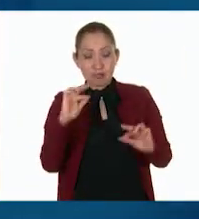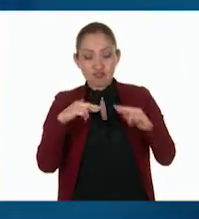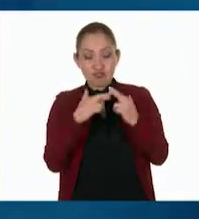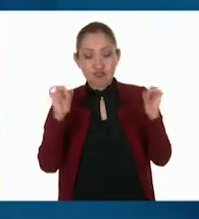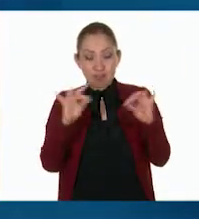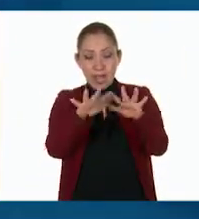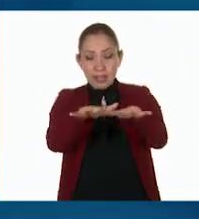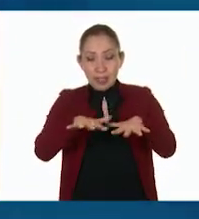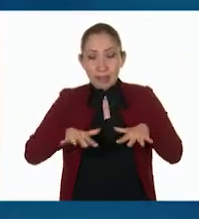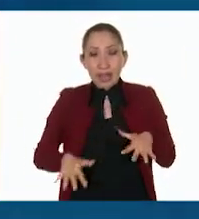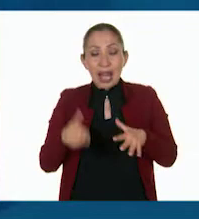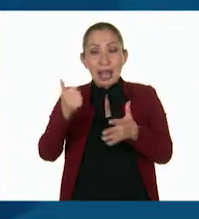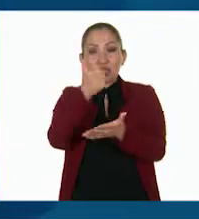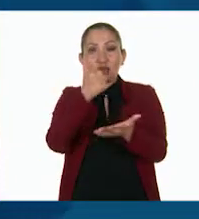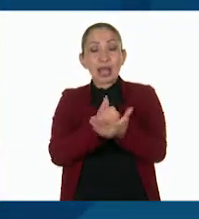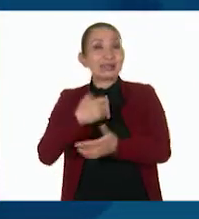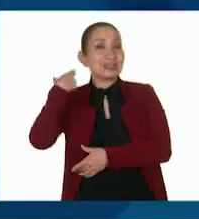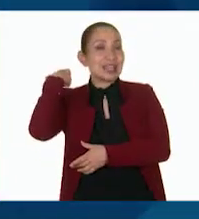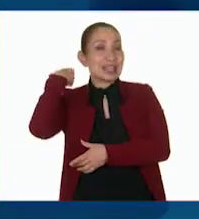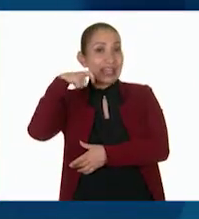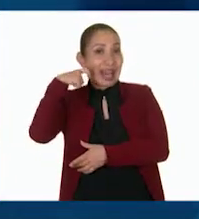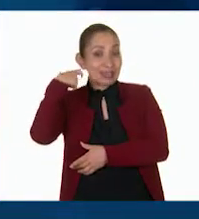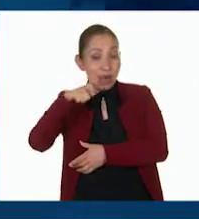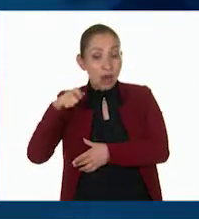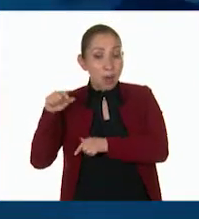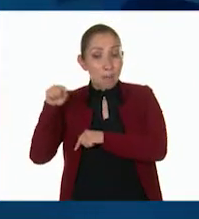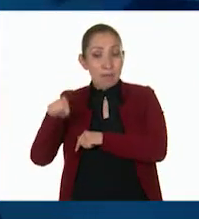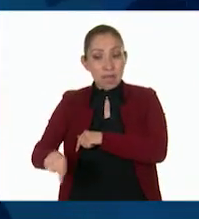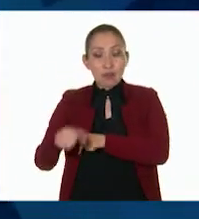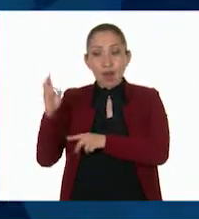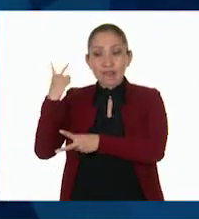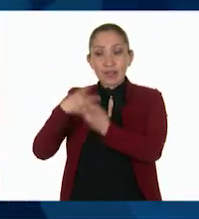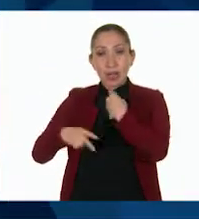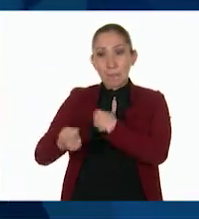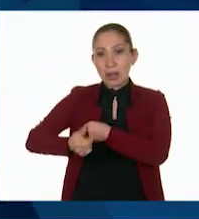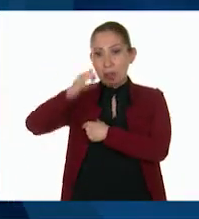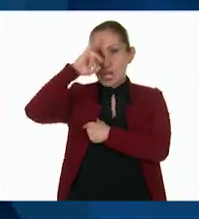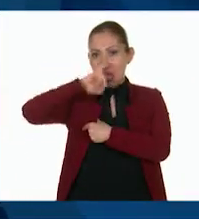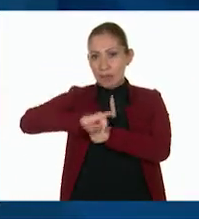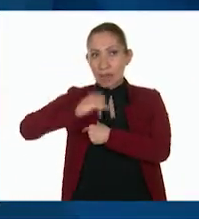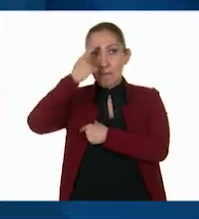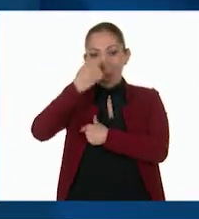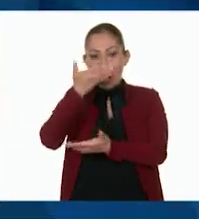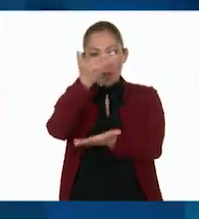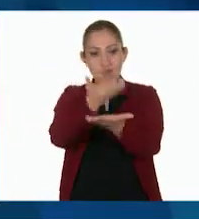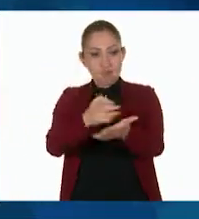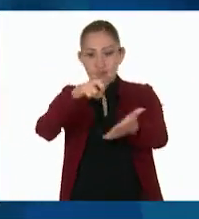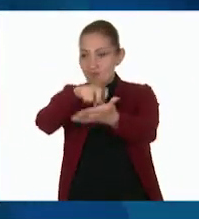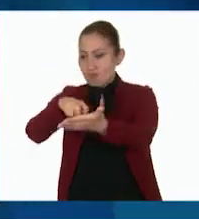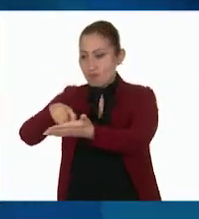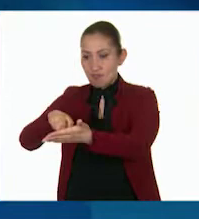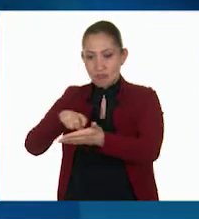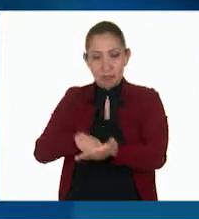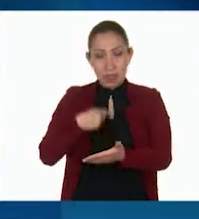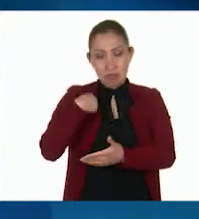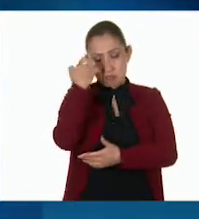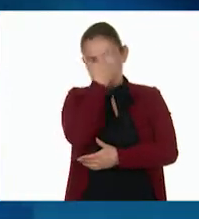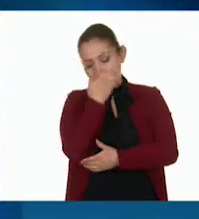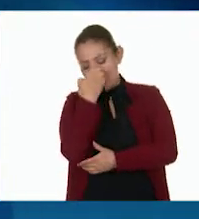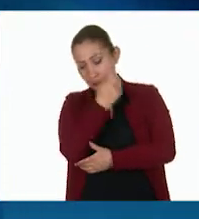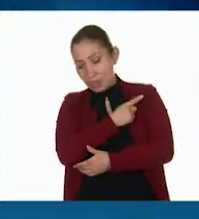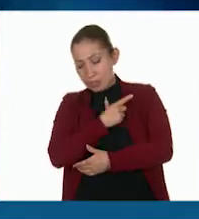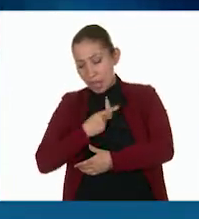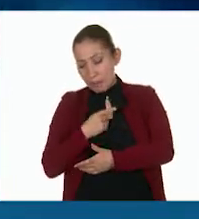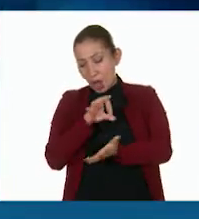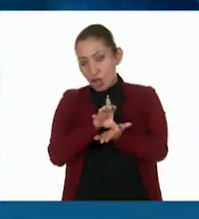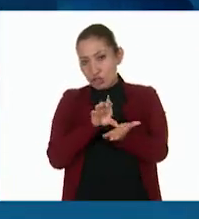la Asamblea en la ciudad de Querétaro, ante la cual compareció el primer jefe para presentar las reformas que a su juicio deberían hacerse